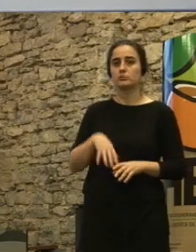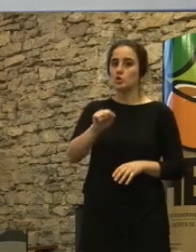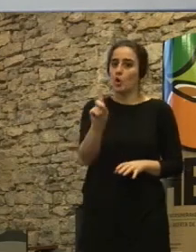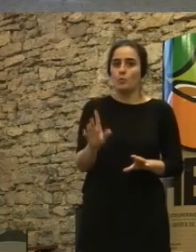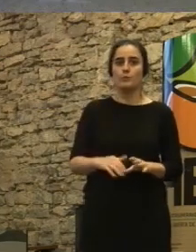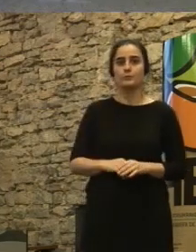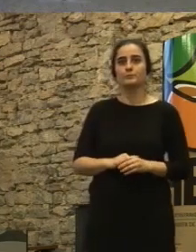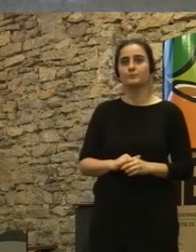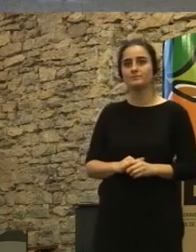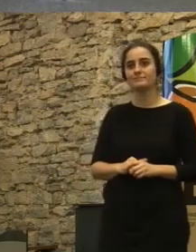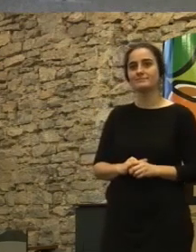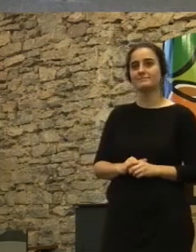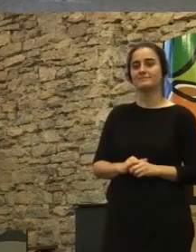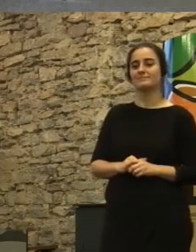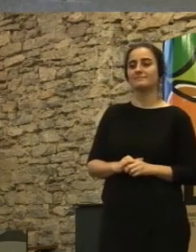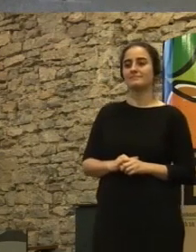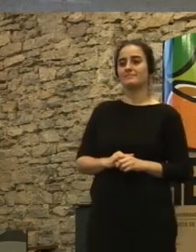compro.